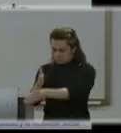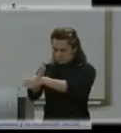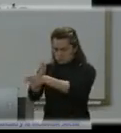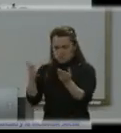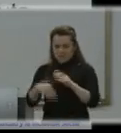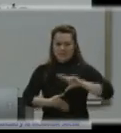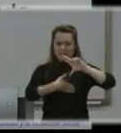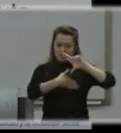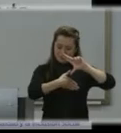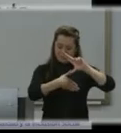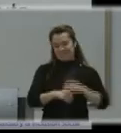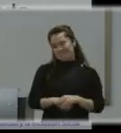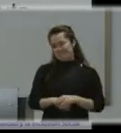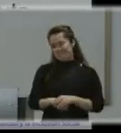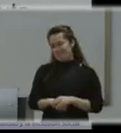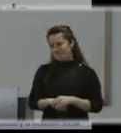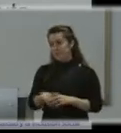Sí.